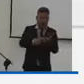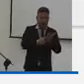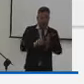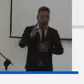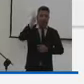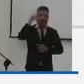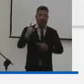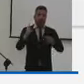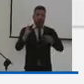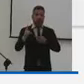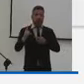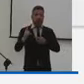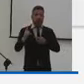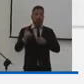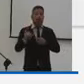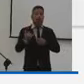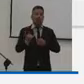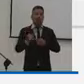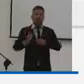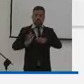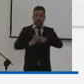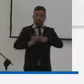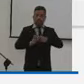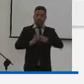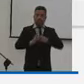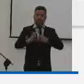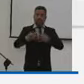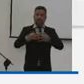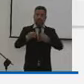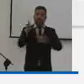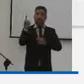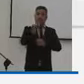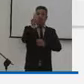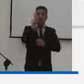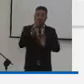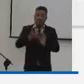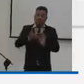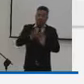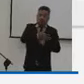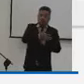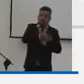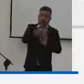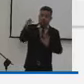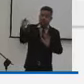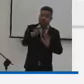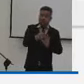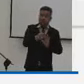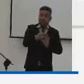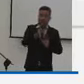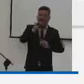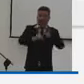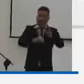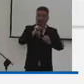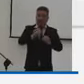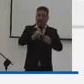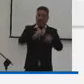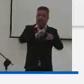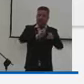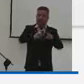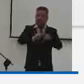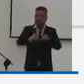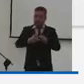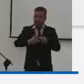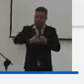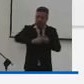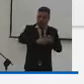decisiones, se implementará un sistema único de información, con el cual se crean